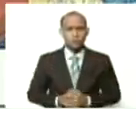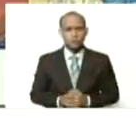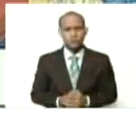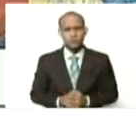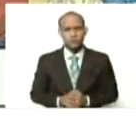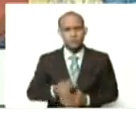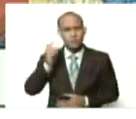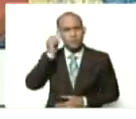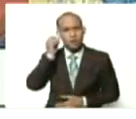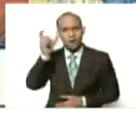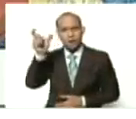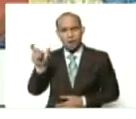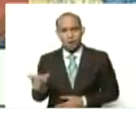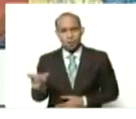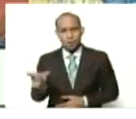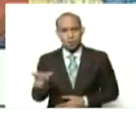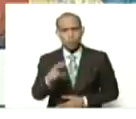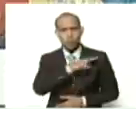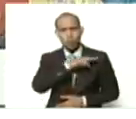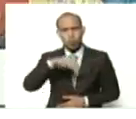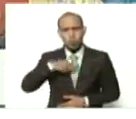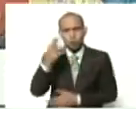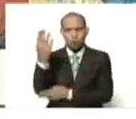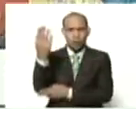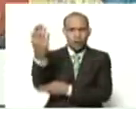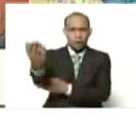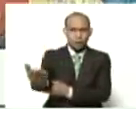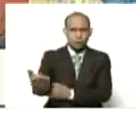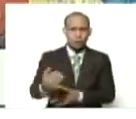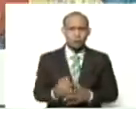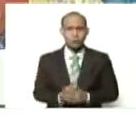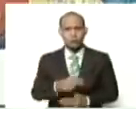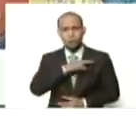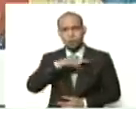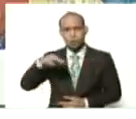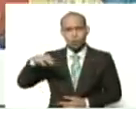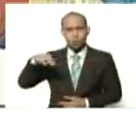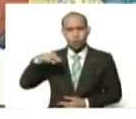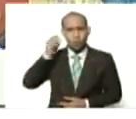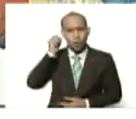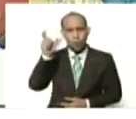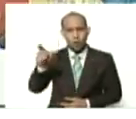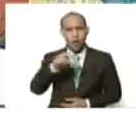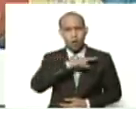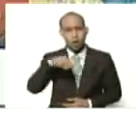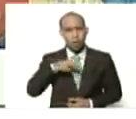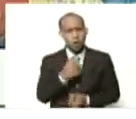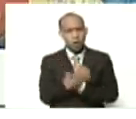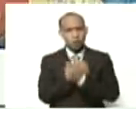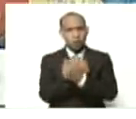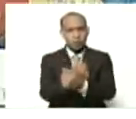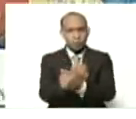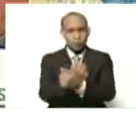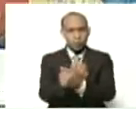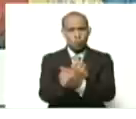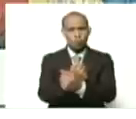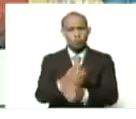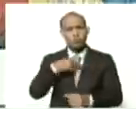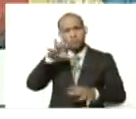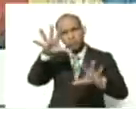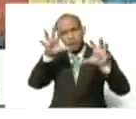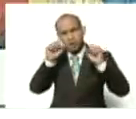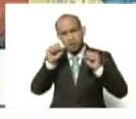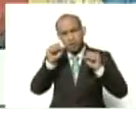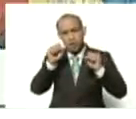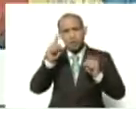a las mujeres nuestro brazo, a las mujeres nuestro amor, nuestra comprensión,